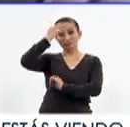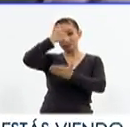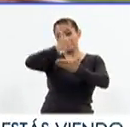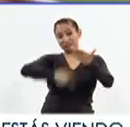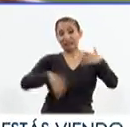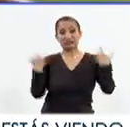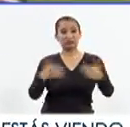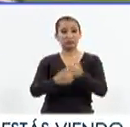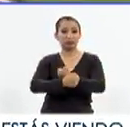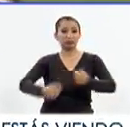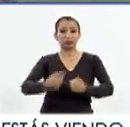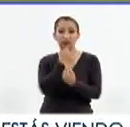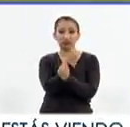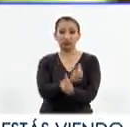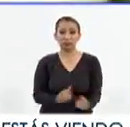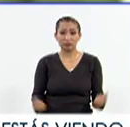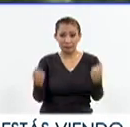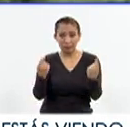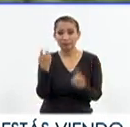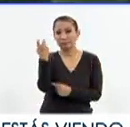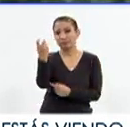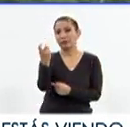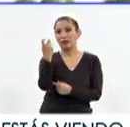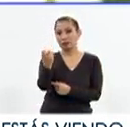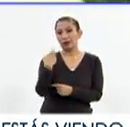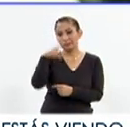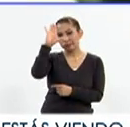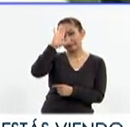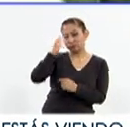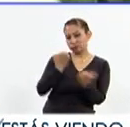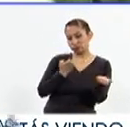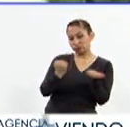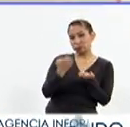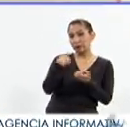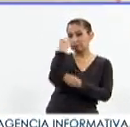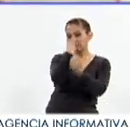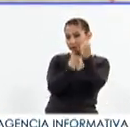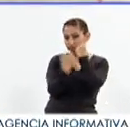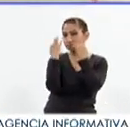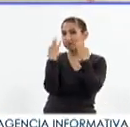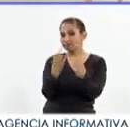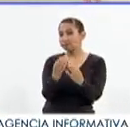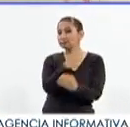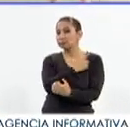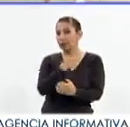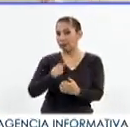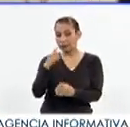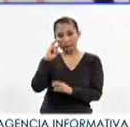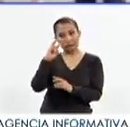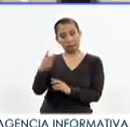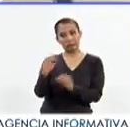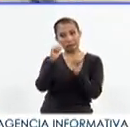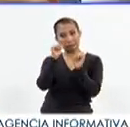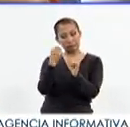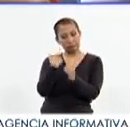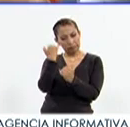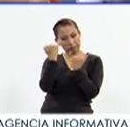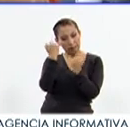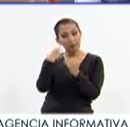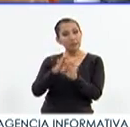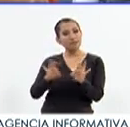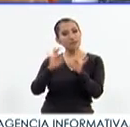índice mundial de obesidad infantil. Es por ello que la cultura física y alimentaria deben ser consideradas como